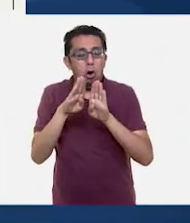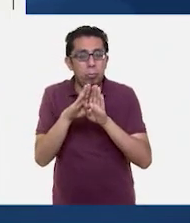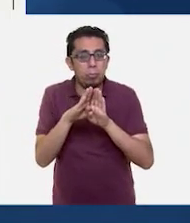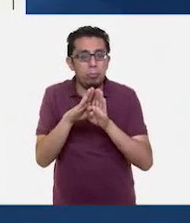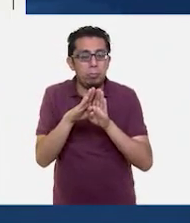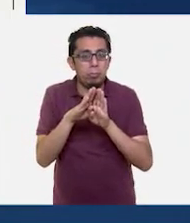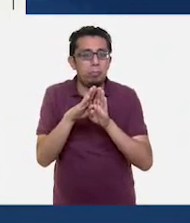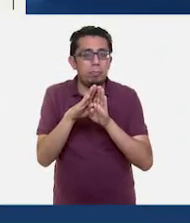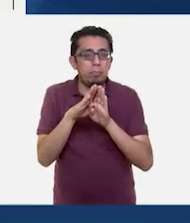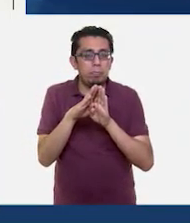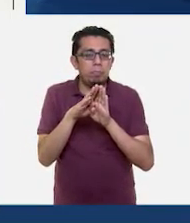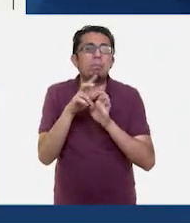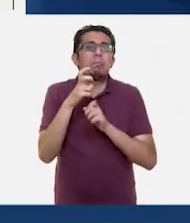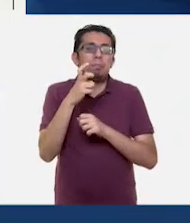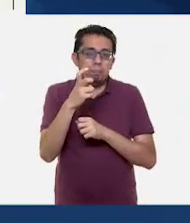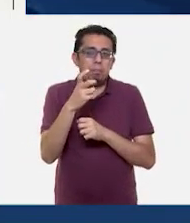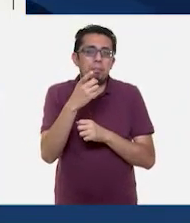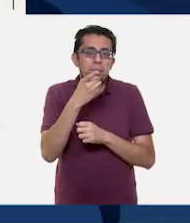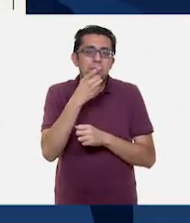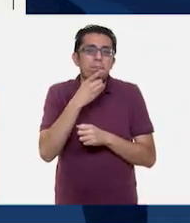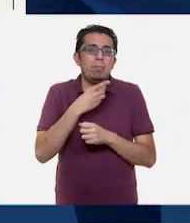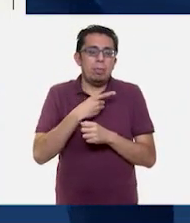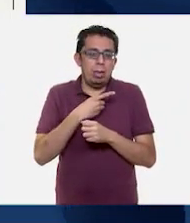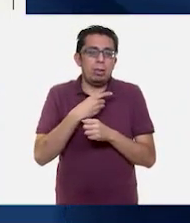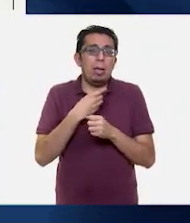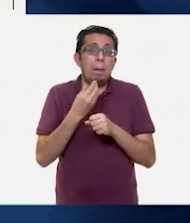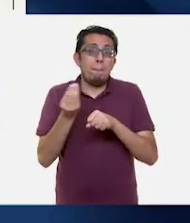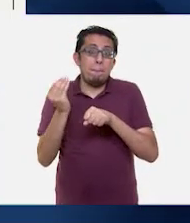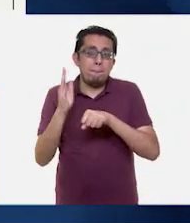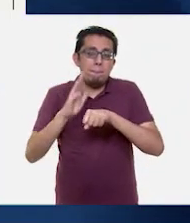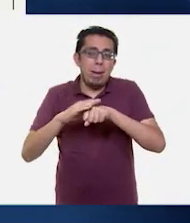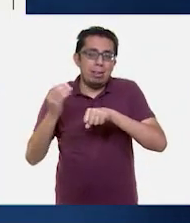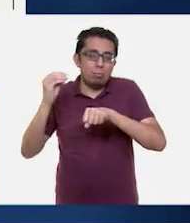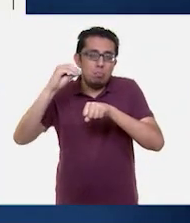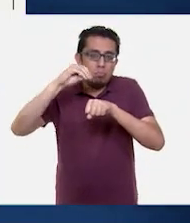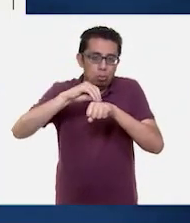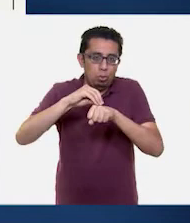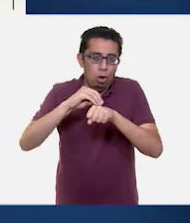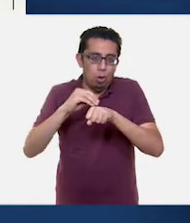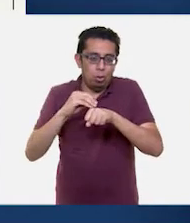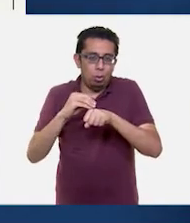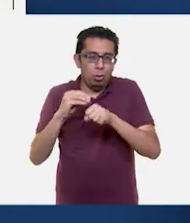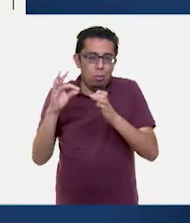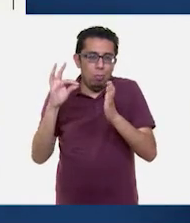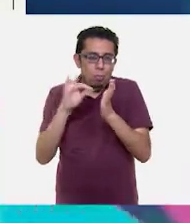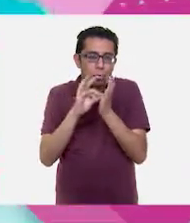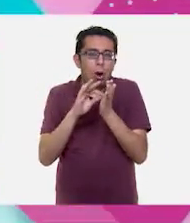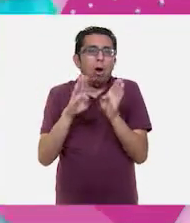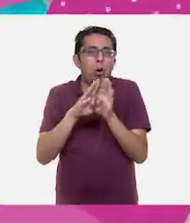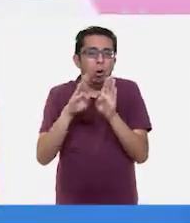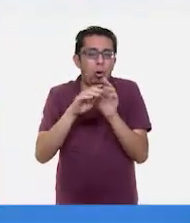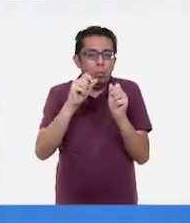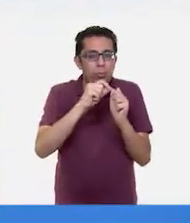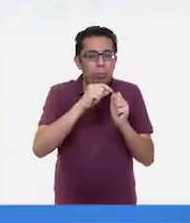construyendo la sucesión conforme se incrementan los puntos. El patrón o regla nos da la pauta para